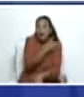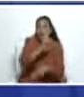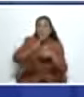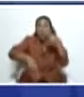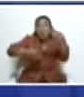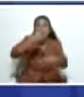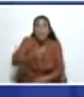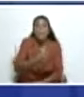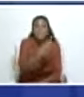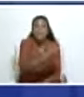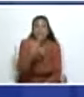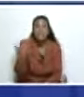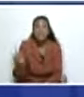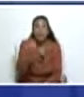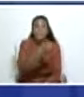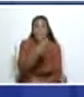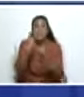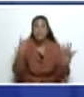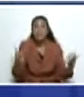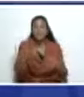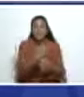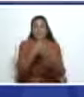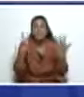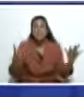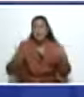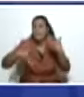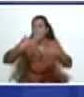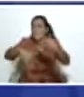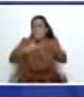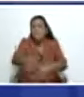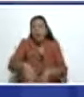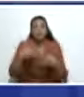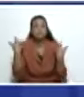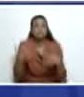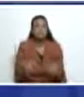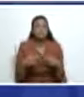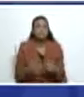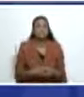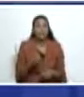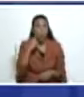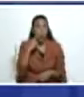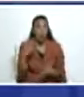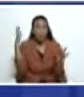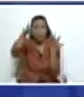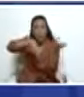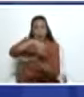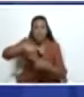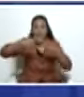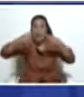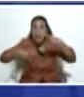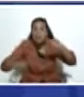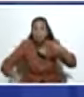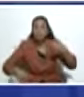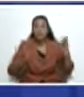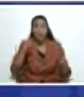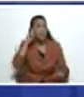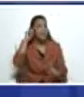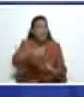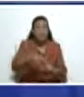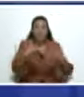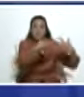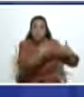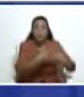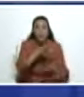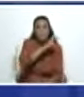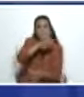hubo un 24, un 25, un 26 y seguimos victoriosos. Luego vino el sabotaje eléctrico, directo del